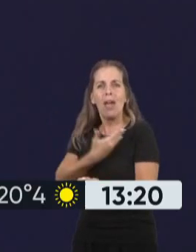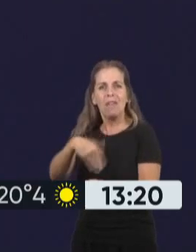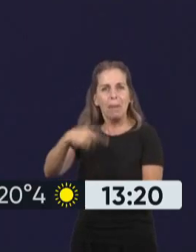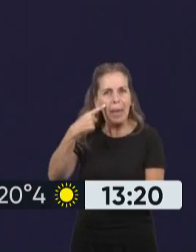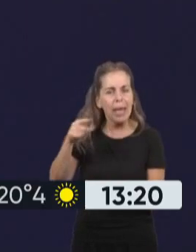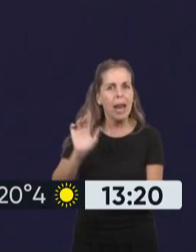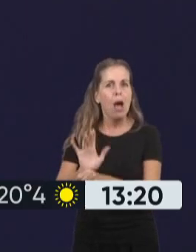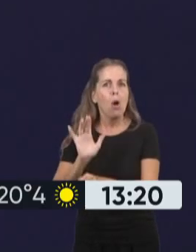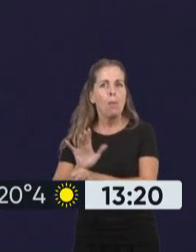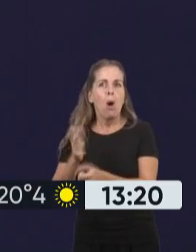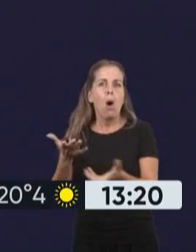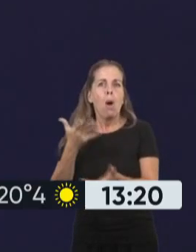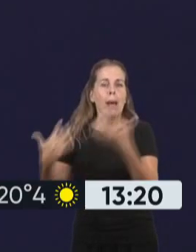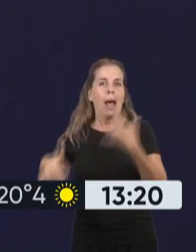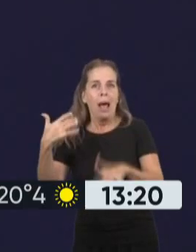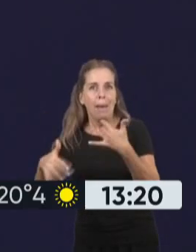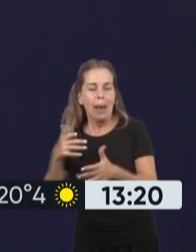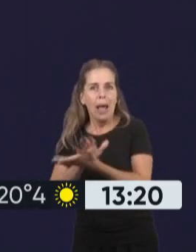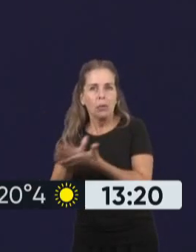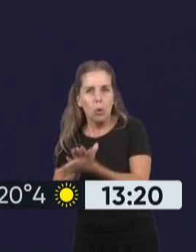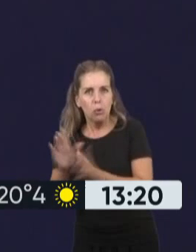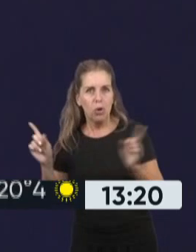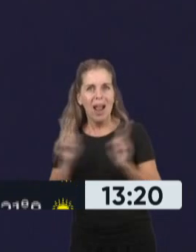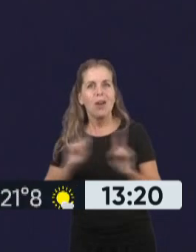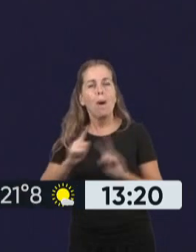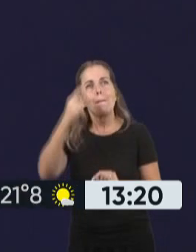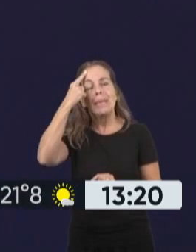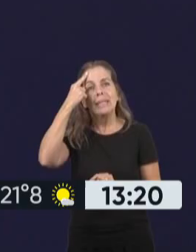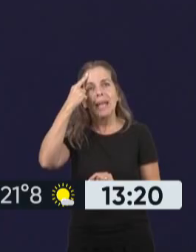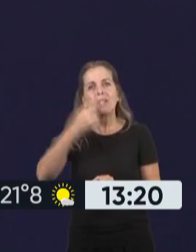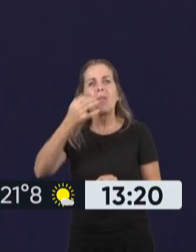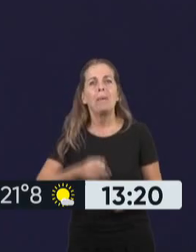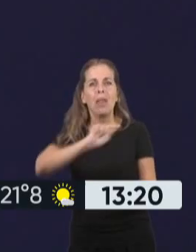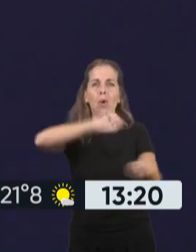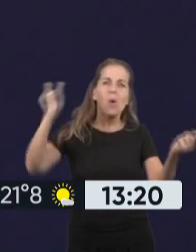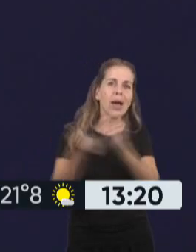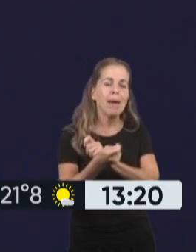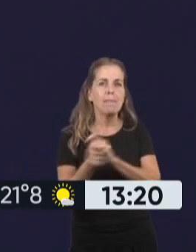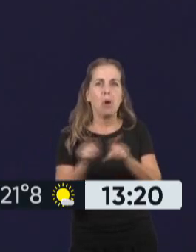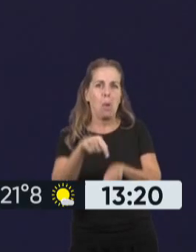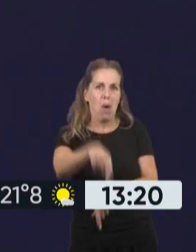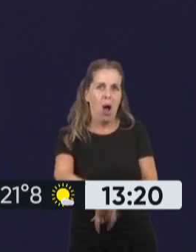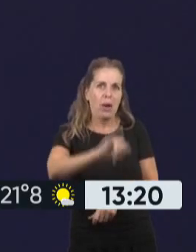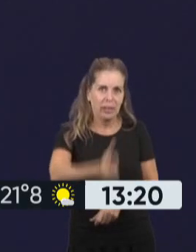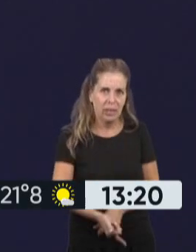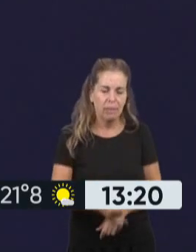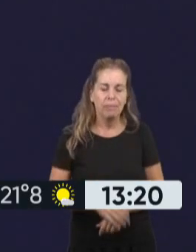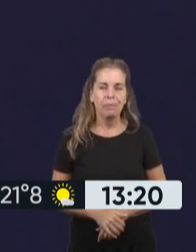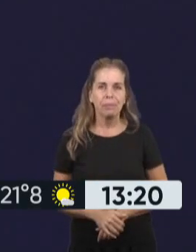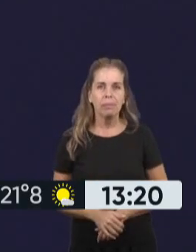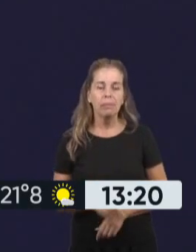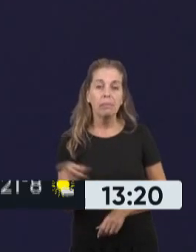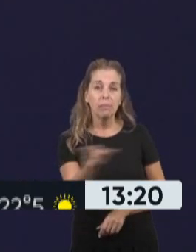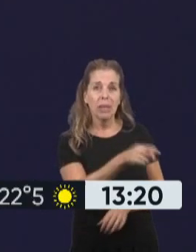fueron para efectivamente sostener un cambio profundo como el que estamos haciendo en Argentina. Por supuesto,